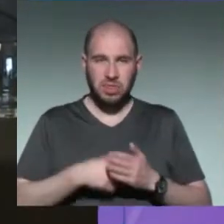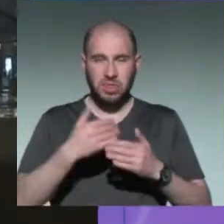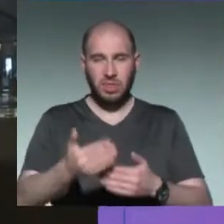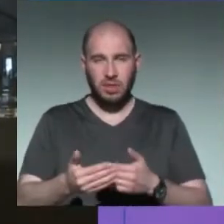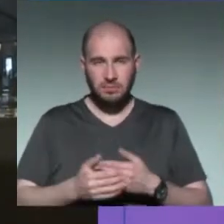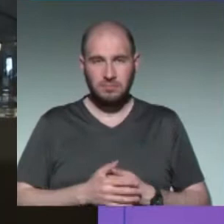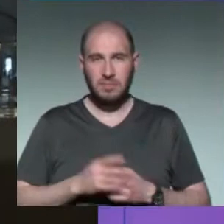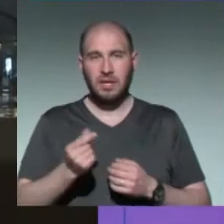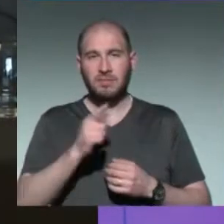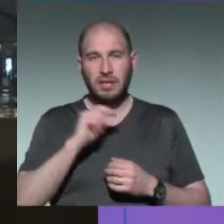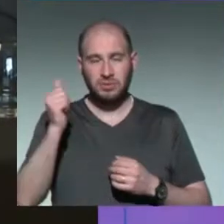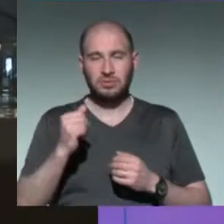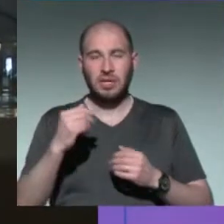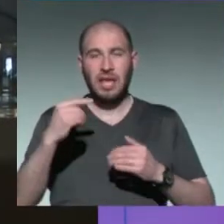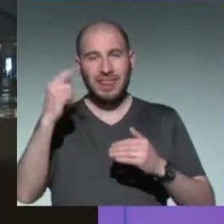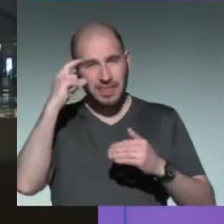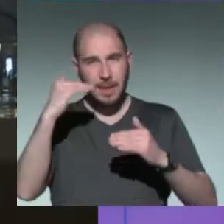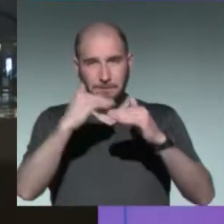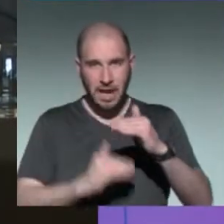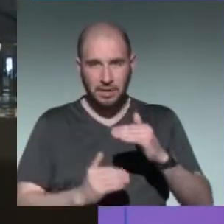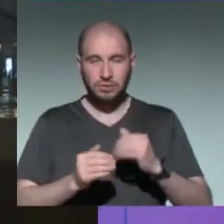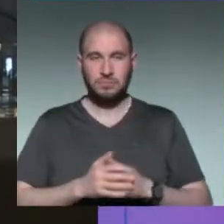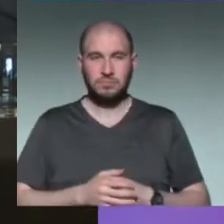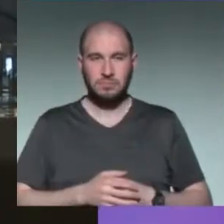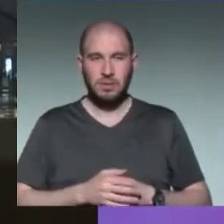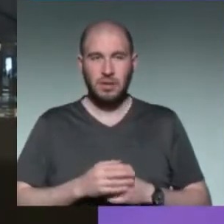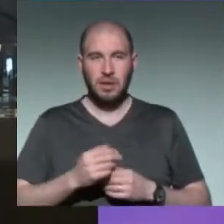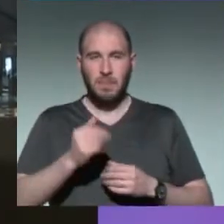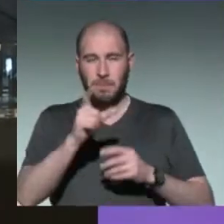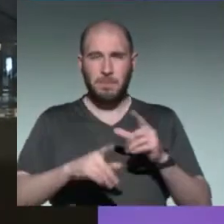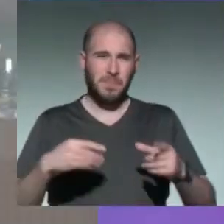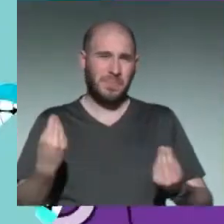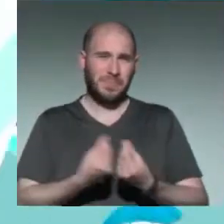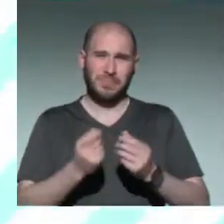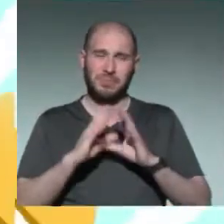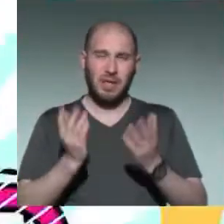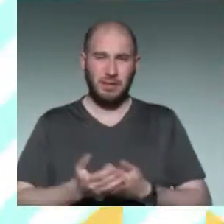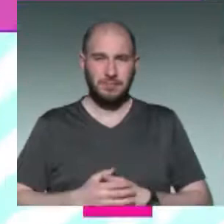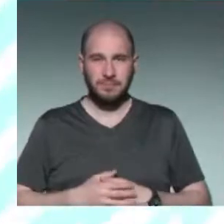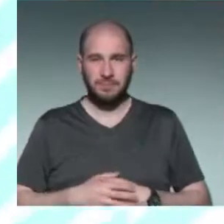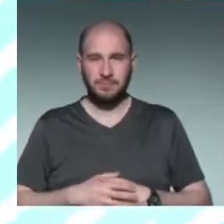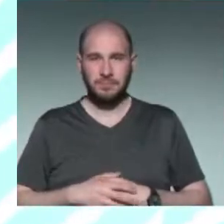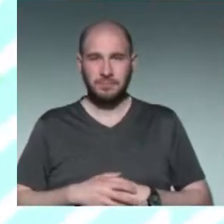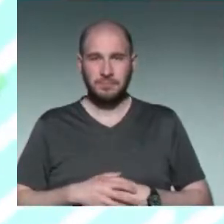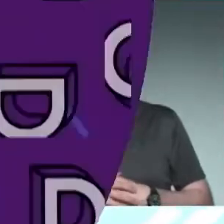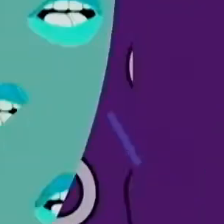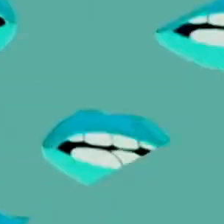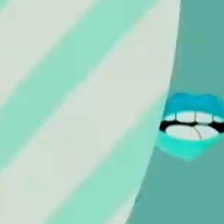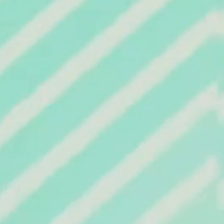a una inflación de un dígito que es la que tienen el 90 y pico % de los países del mundo.